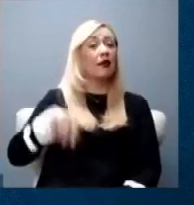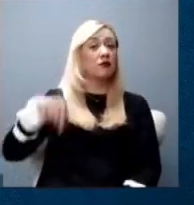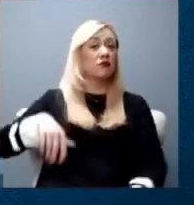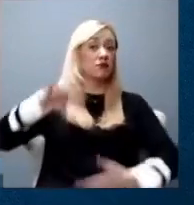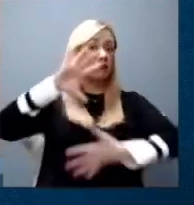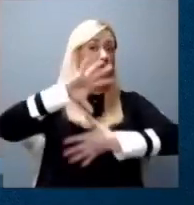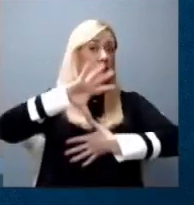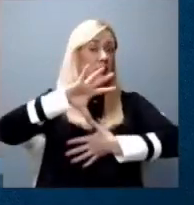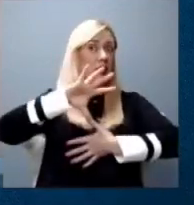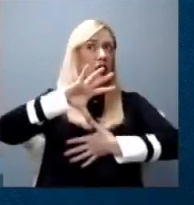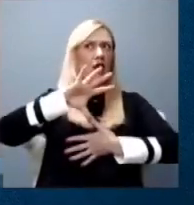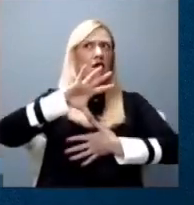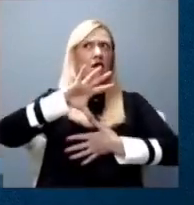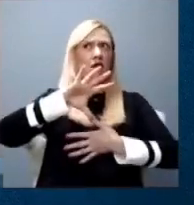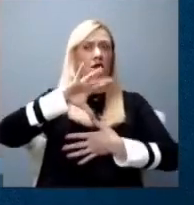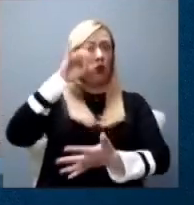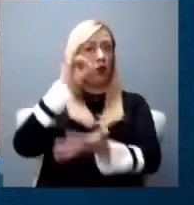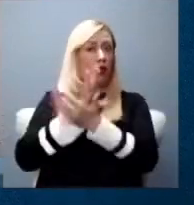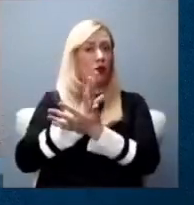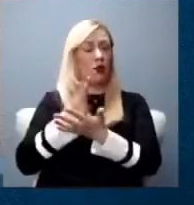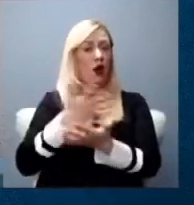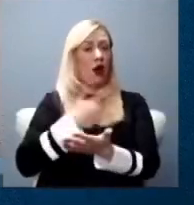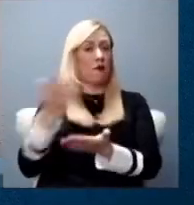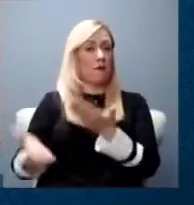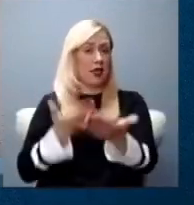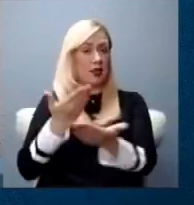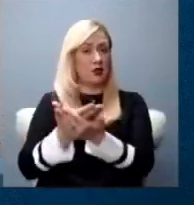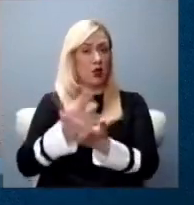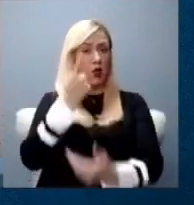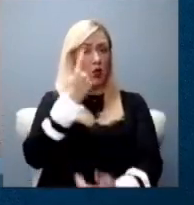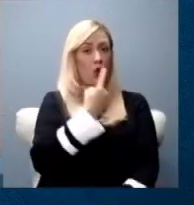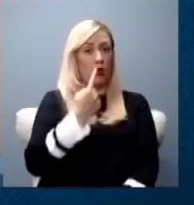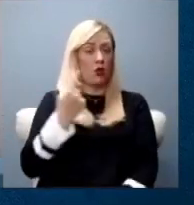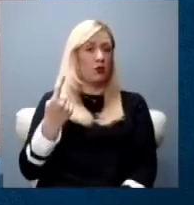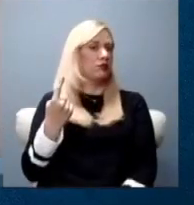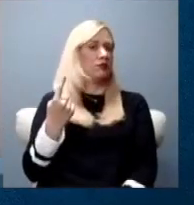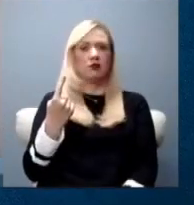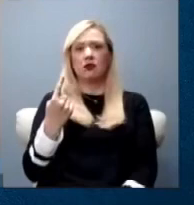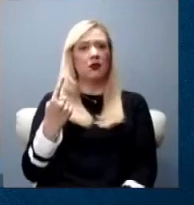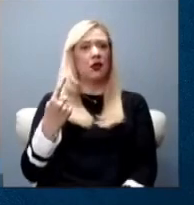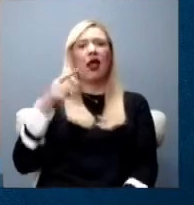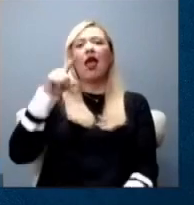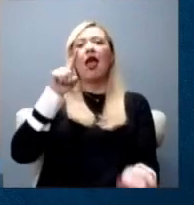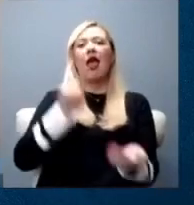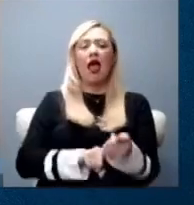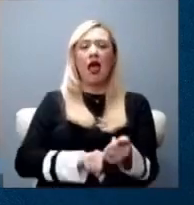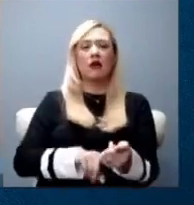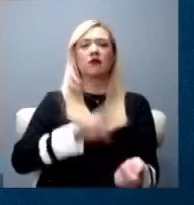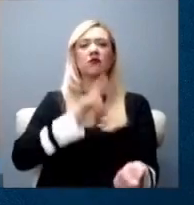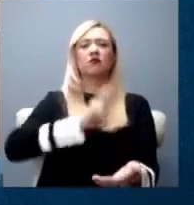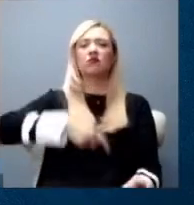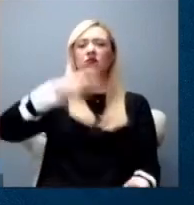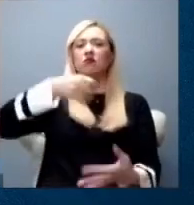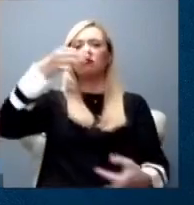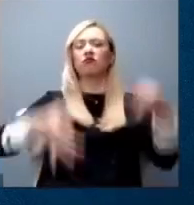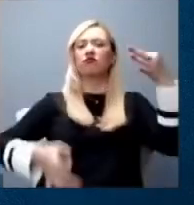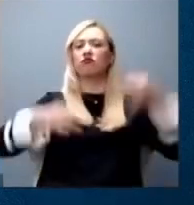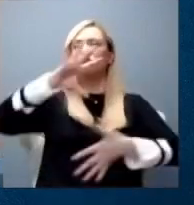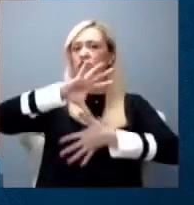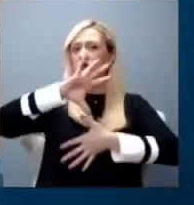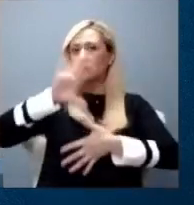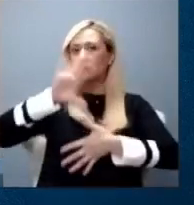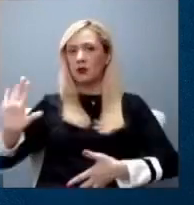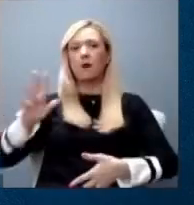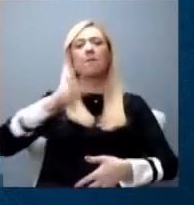interamericano no solamente está el sistema de peticiones individuales, ¿verdad? Que es este sistema que nos lleva a una sentencia de la Corte Interamericana, sino que